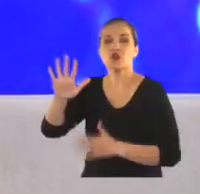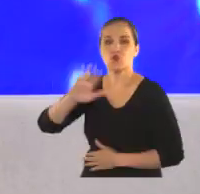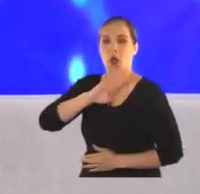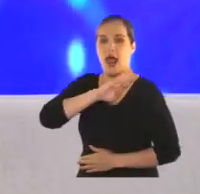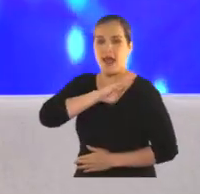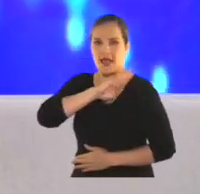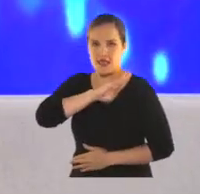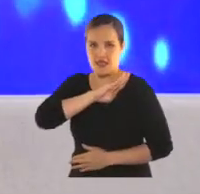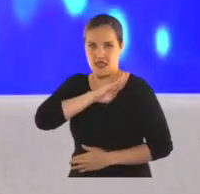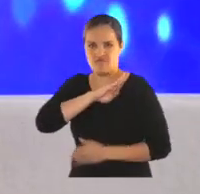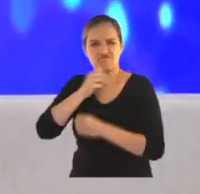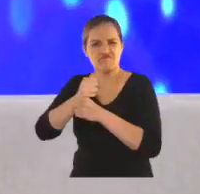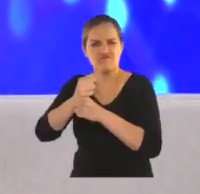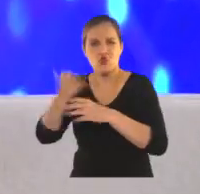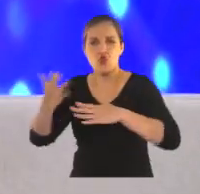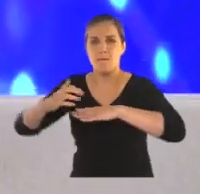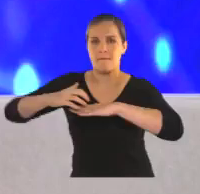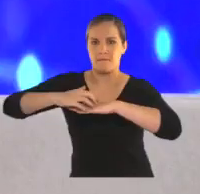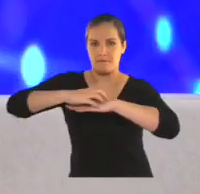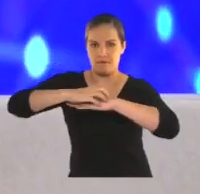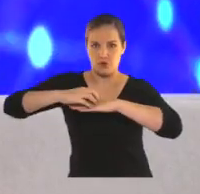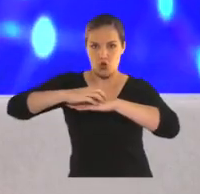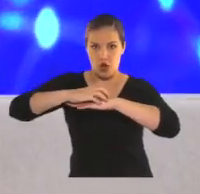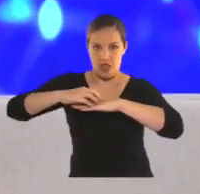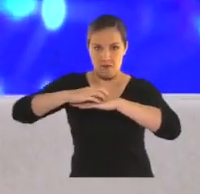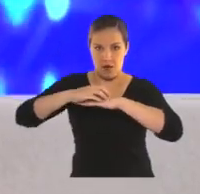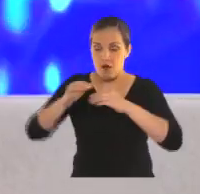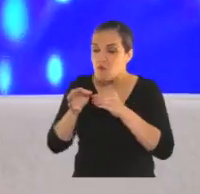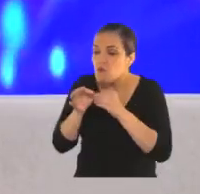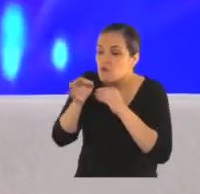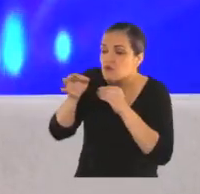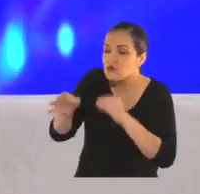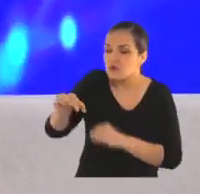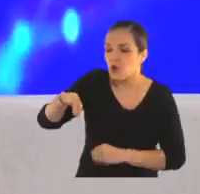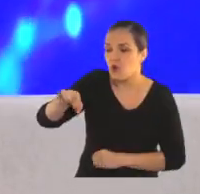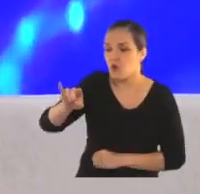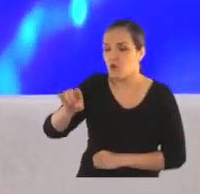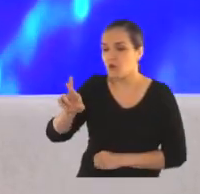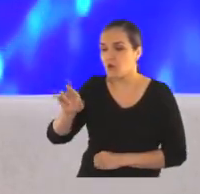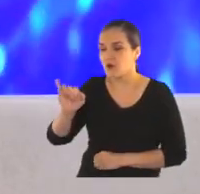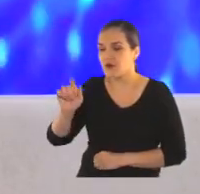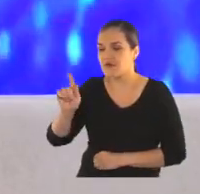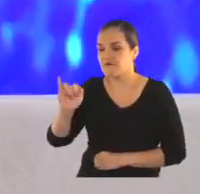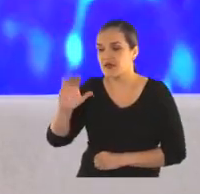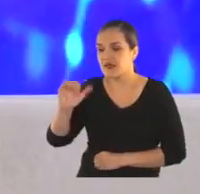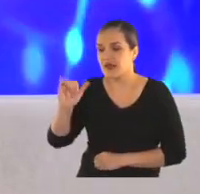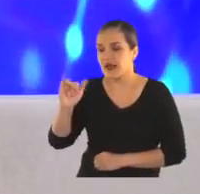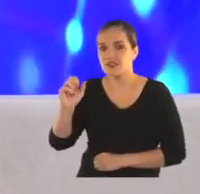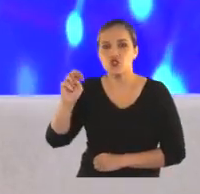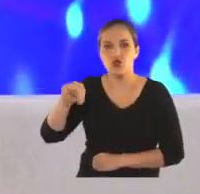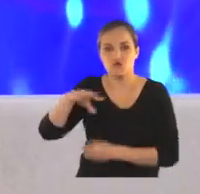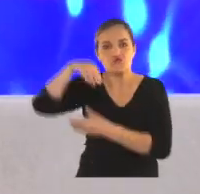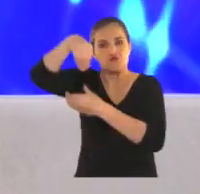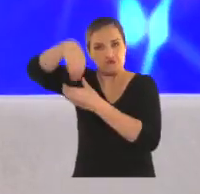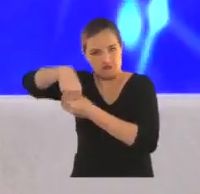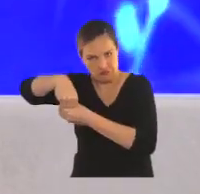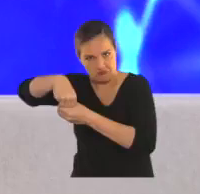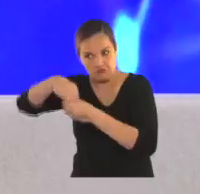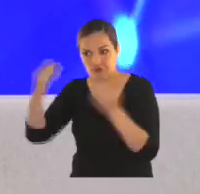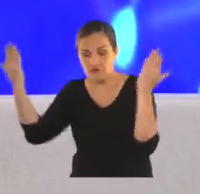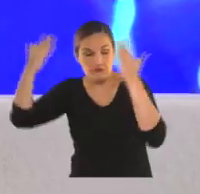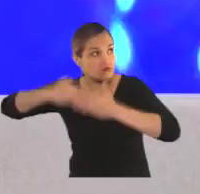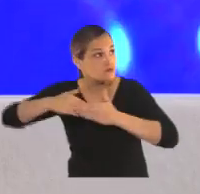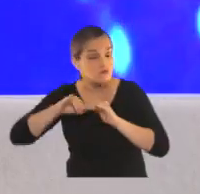Alcaldía en Tolima, al parecer con el único propósito de llevarse su aguinaldo? Sí, señores, se habría llevado unos 20